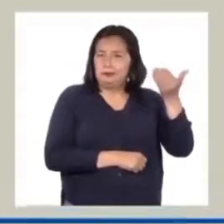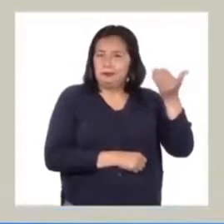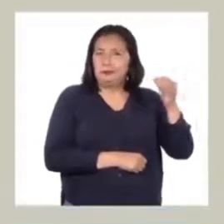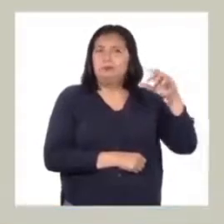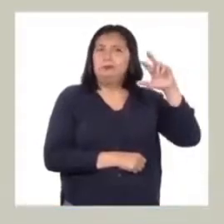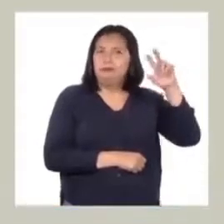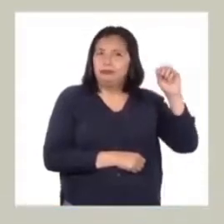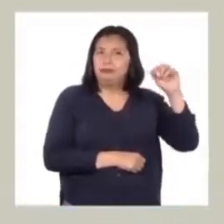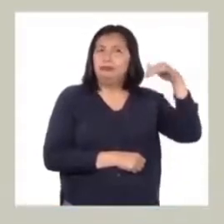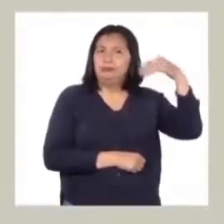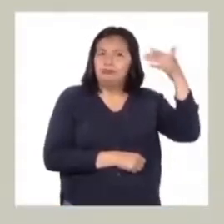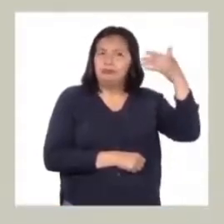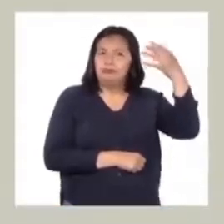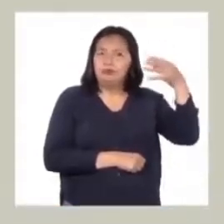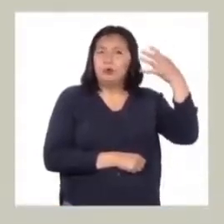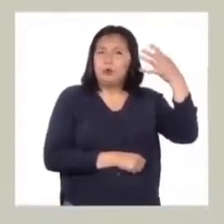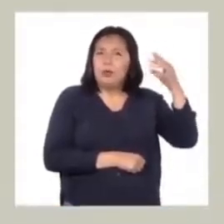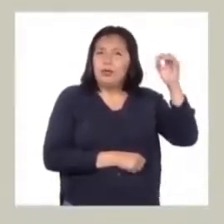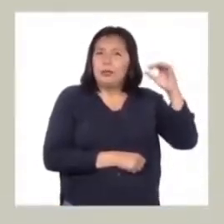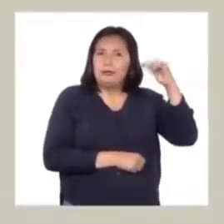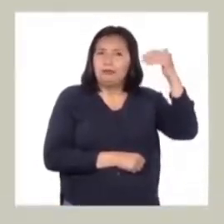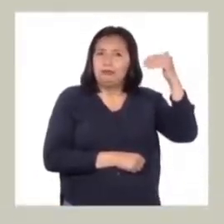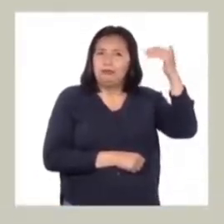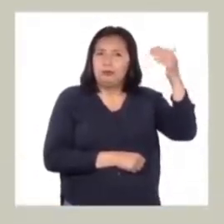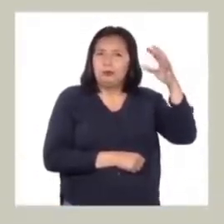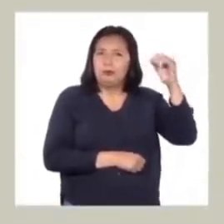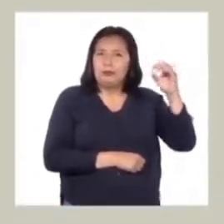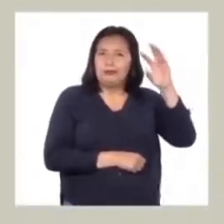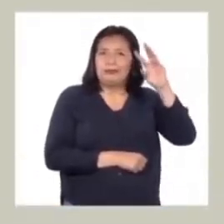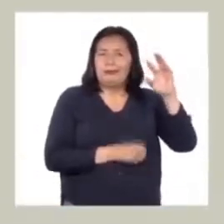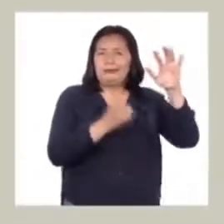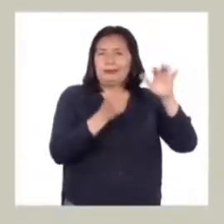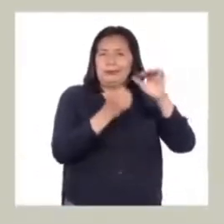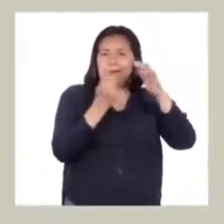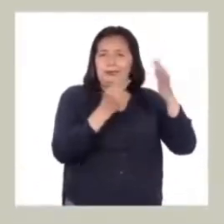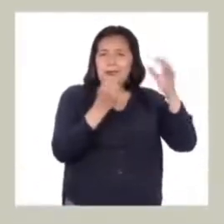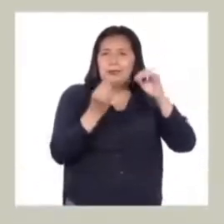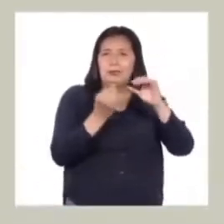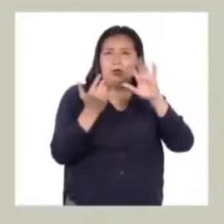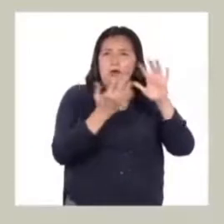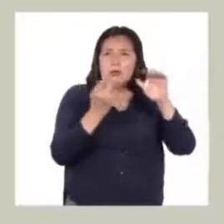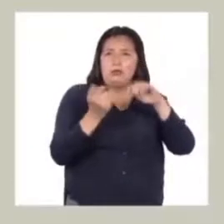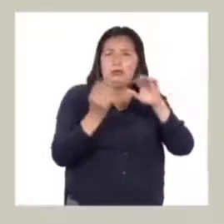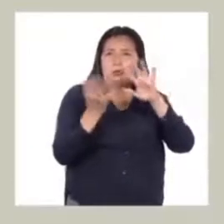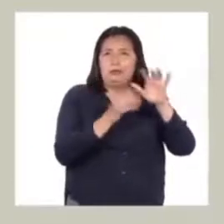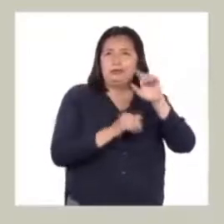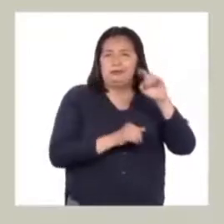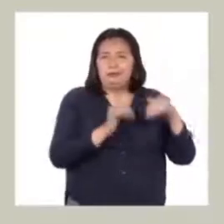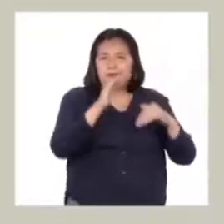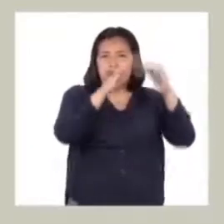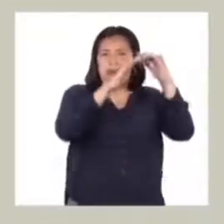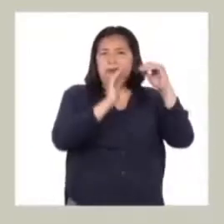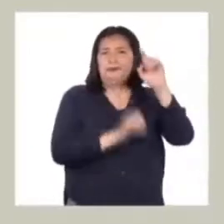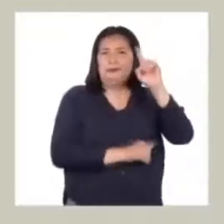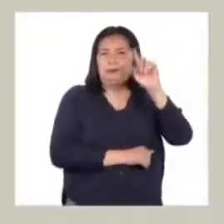Y así sucesivamente de 10 en 10 hasta llegar al número 130.